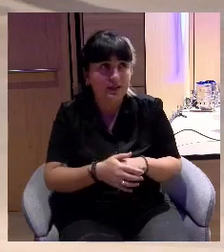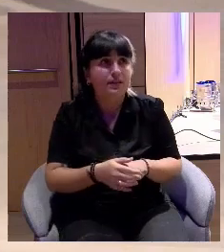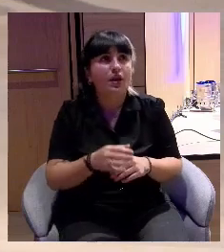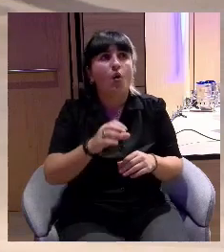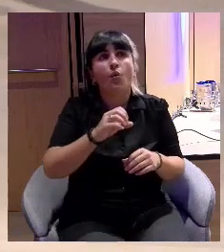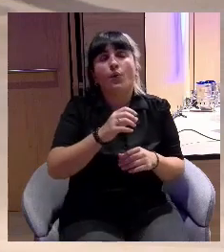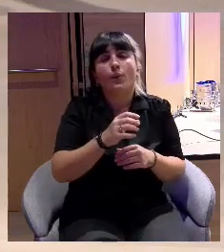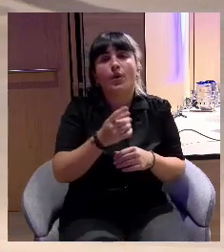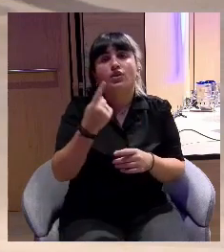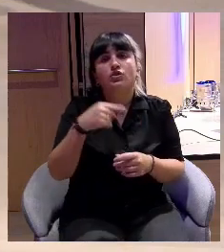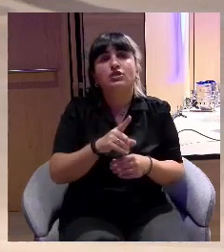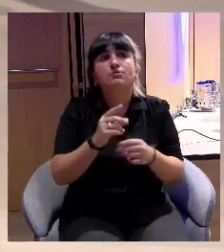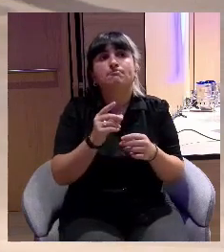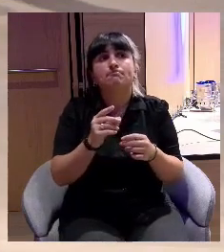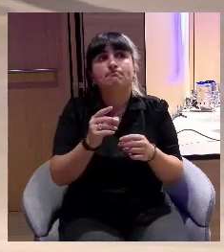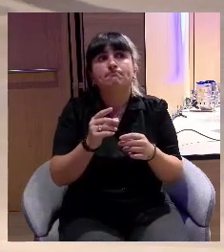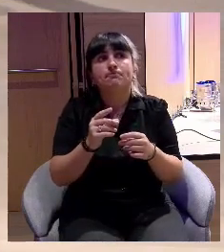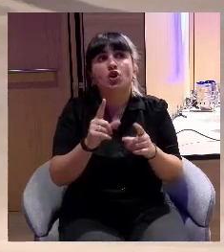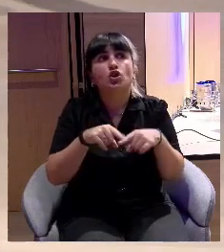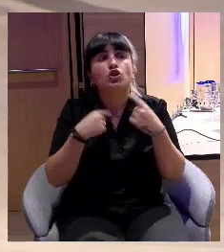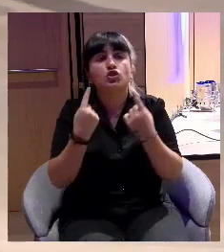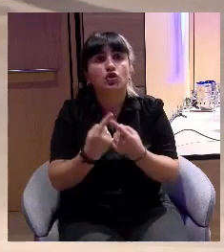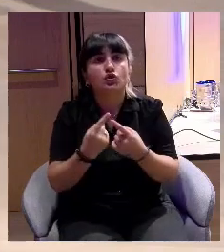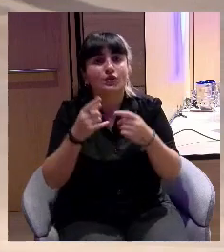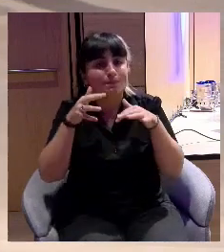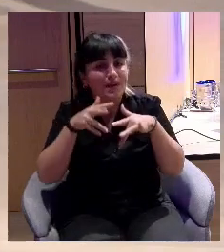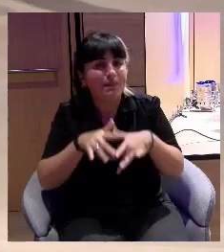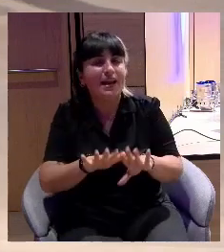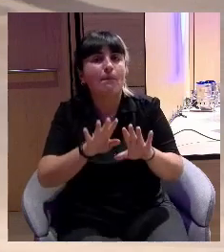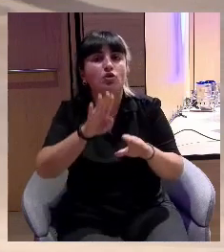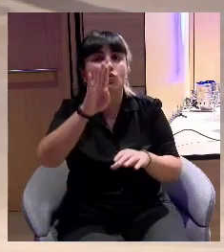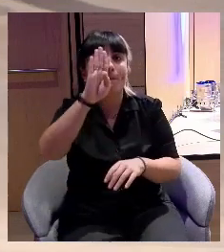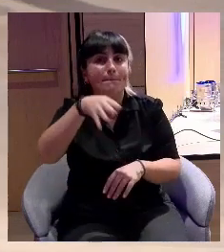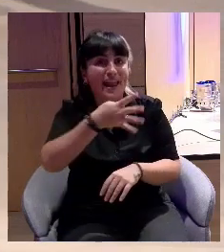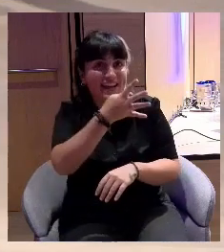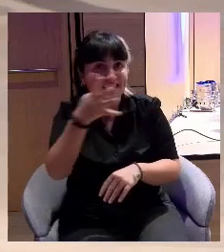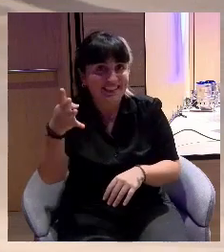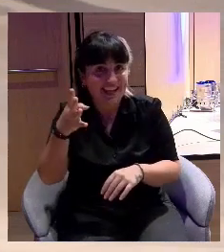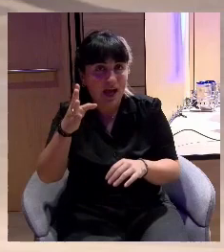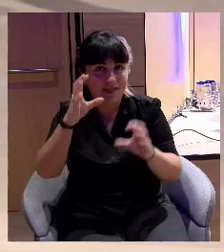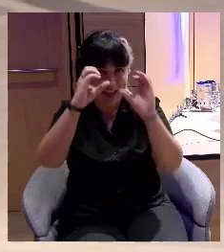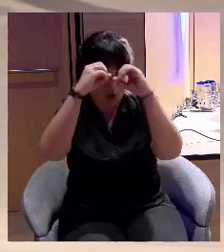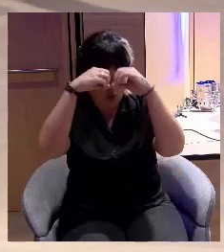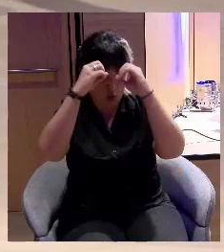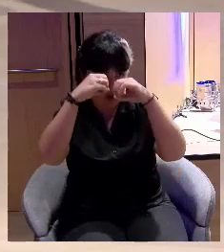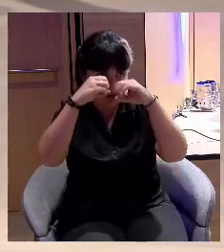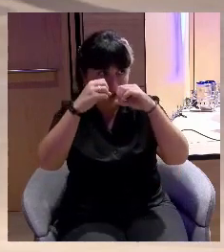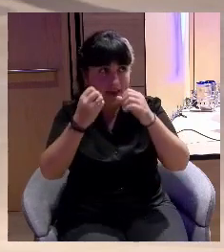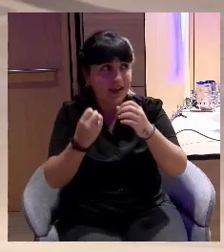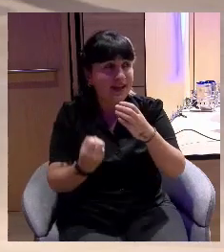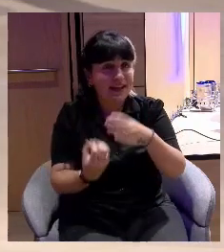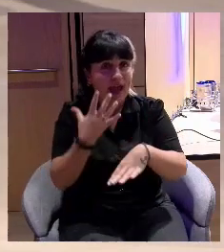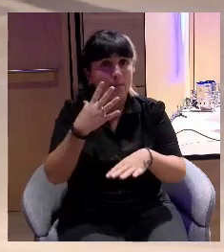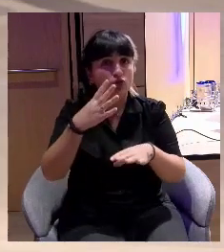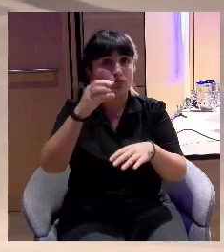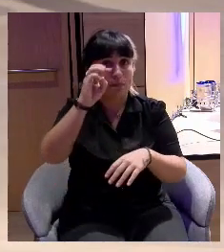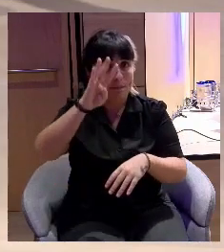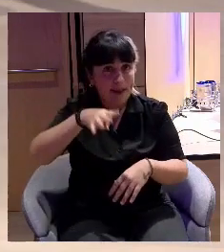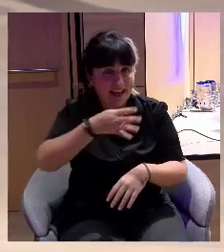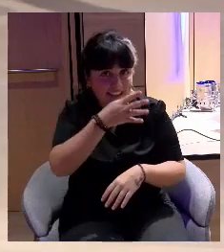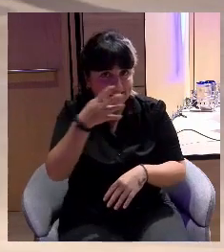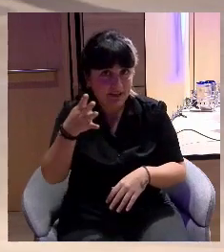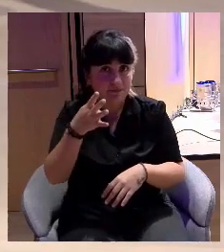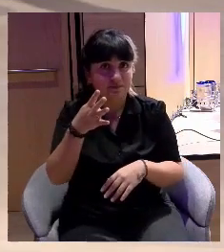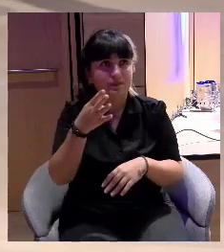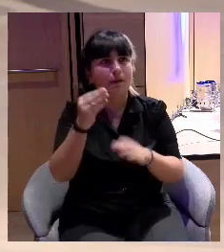y recursos, hicimos una planilla de Google Docs, de Google Sheets, o sea, un Excel online. Pusimos la lista de